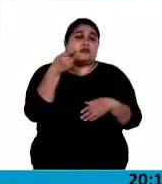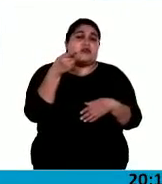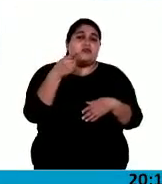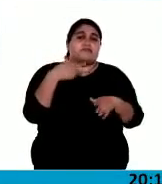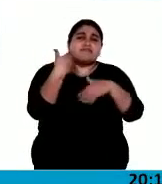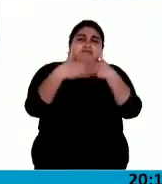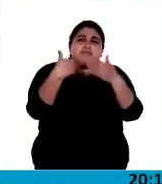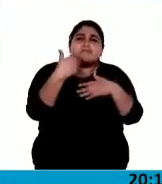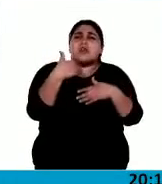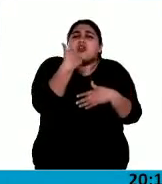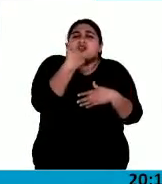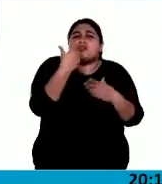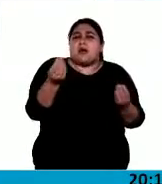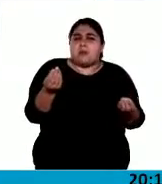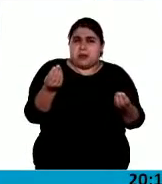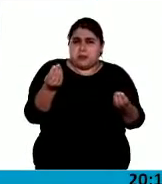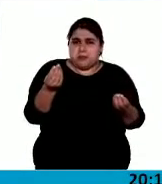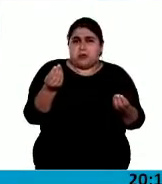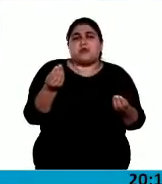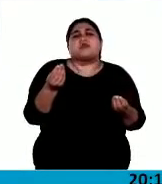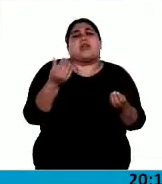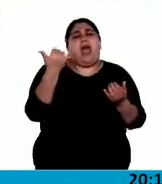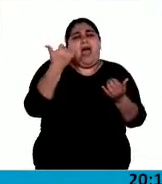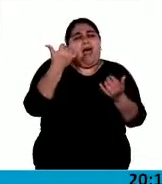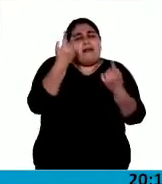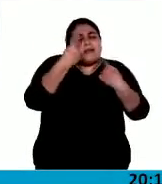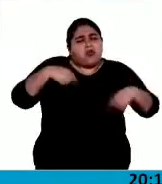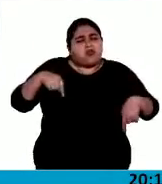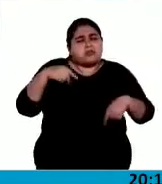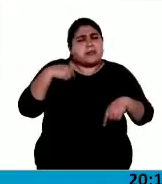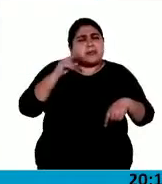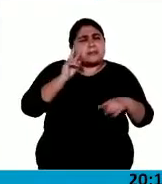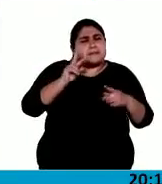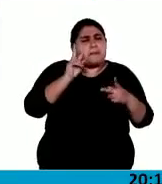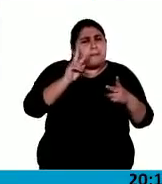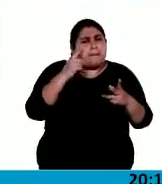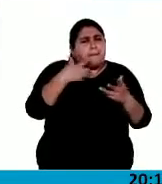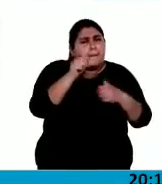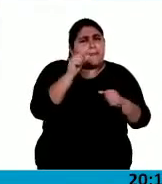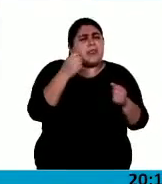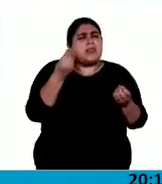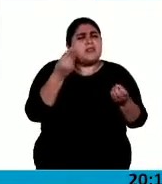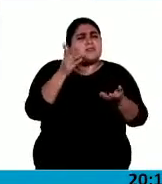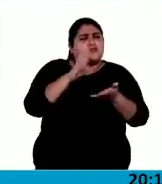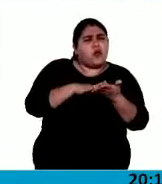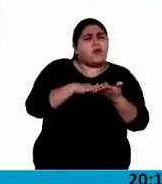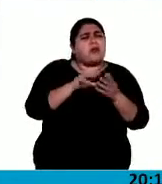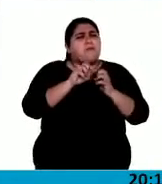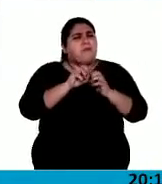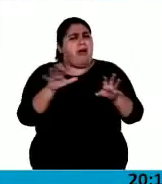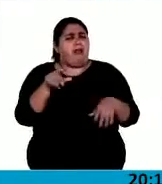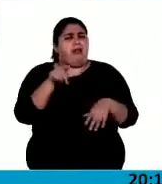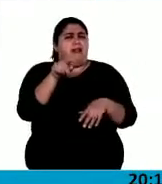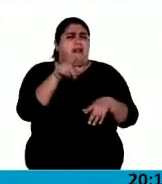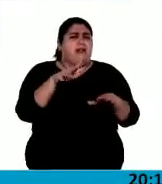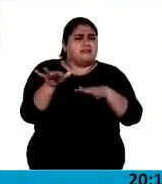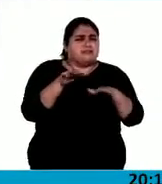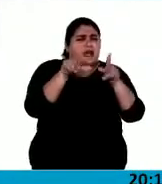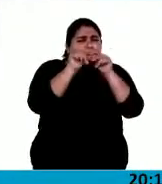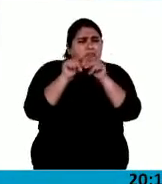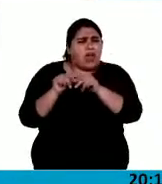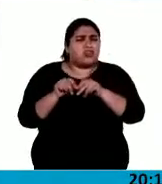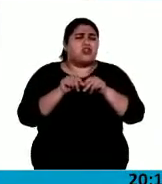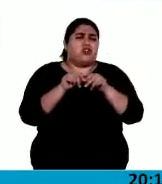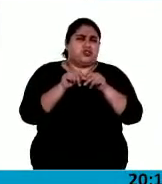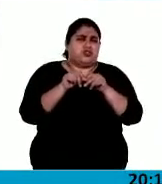no. No lo sabemos, pero hay algunos antecedentes que nos preocupan vinculados con la mala utilización de los datos oficiales, ¿no?